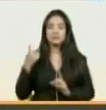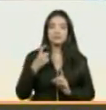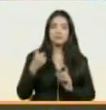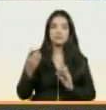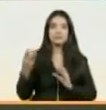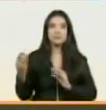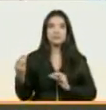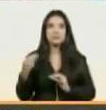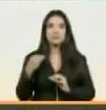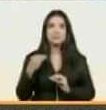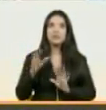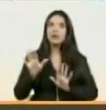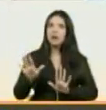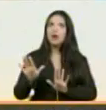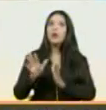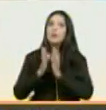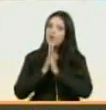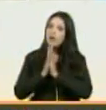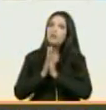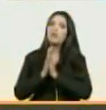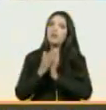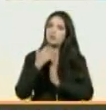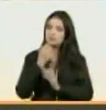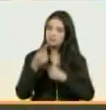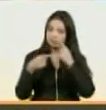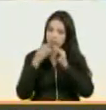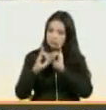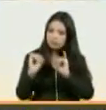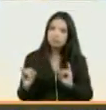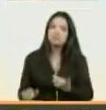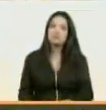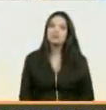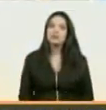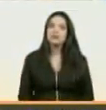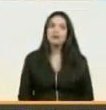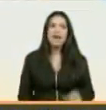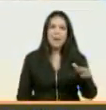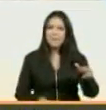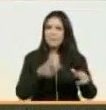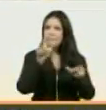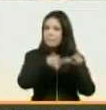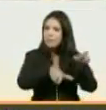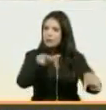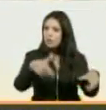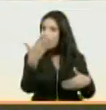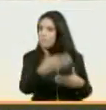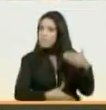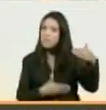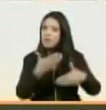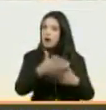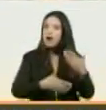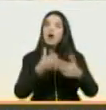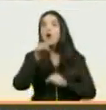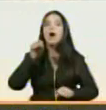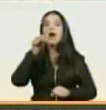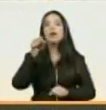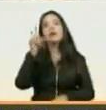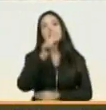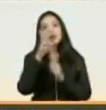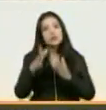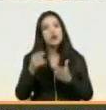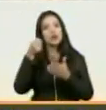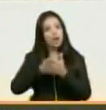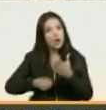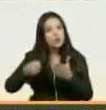Pero déjame terminar la idea, por favor. Entonces, estos delincuentes no pueden llamarlo héroe. Los héroes es el venezolano que lucha, que trabaja,